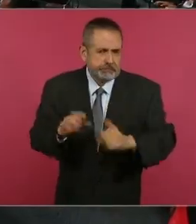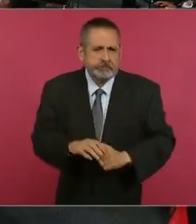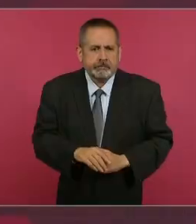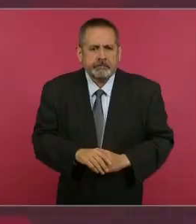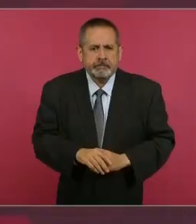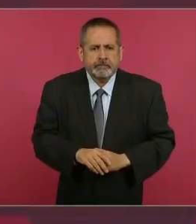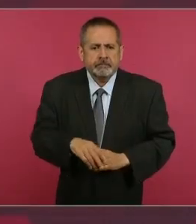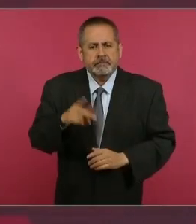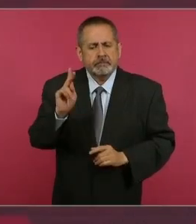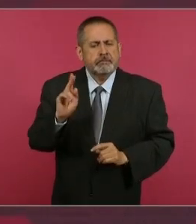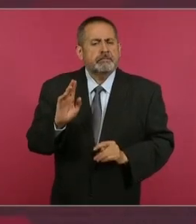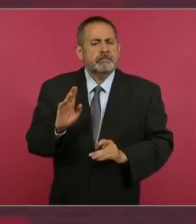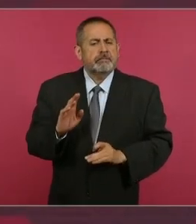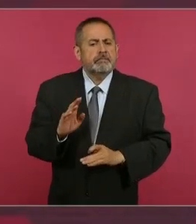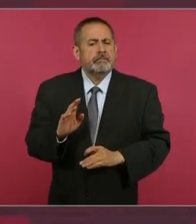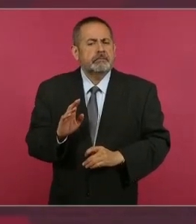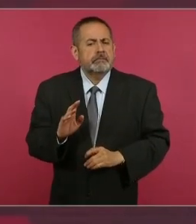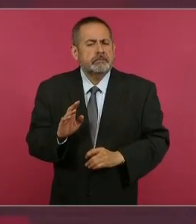pero